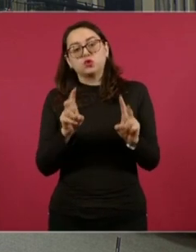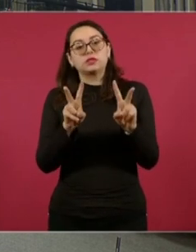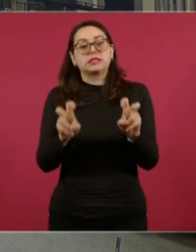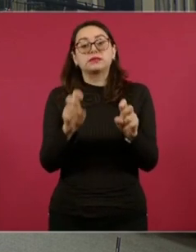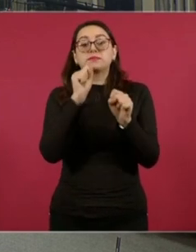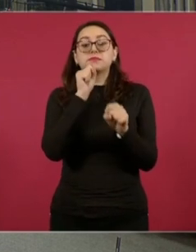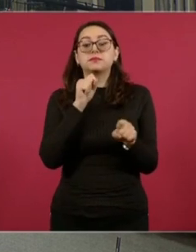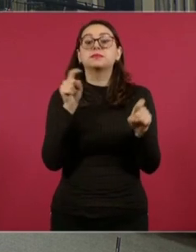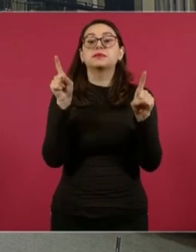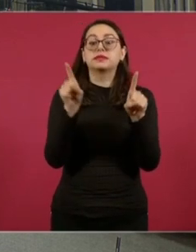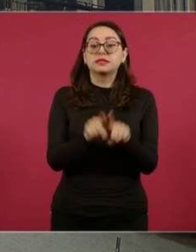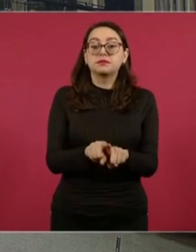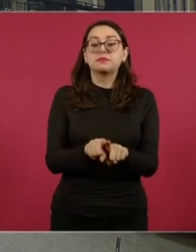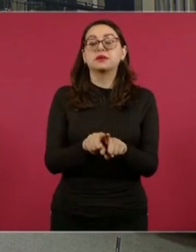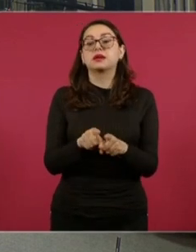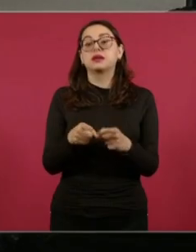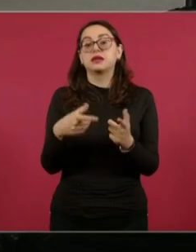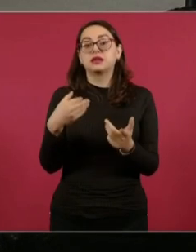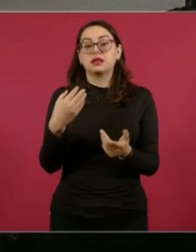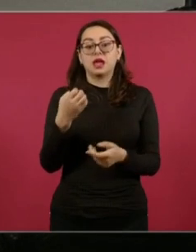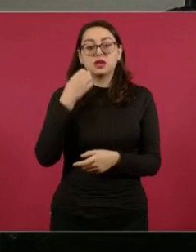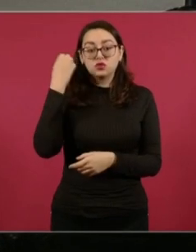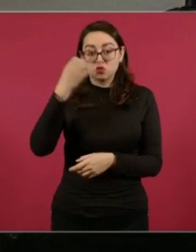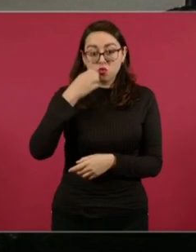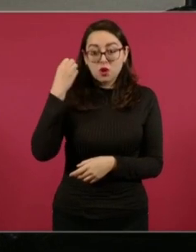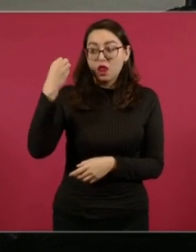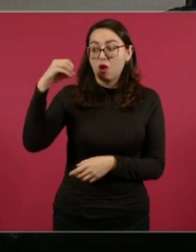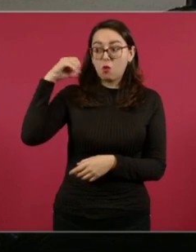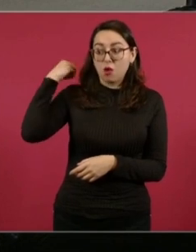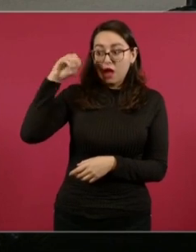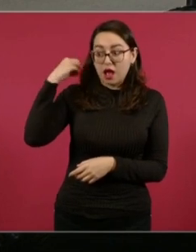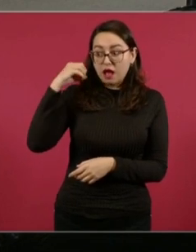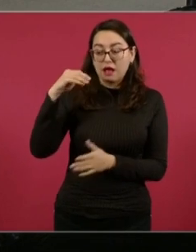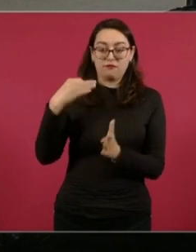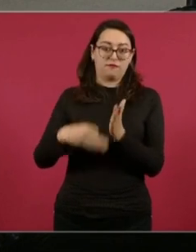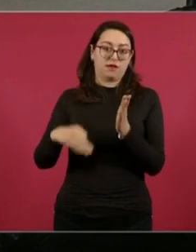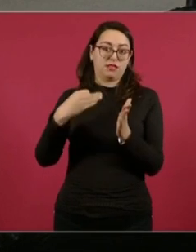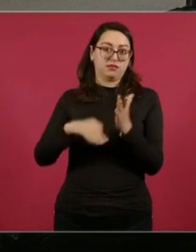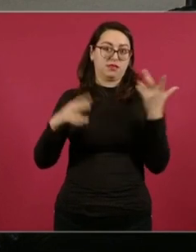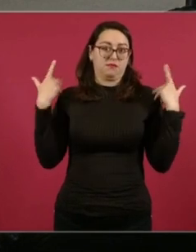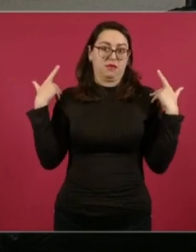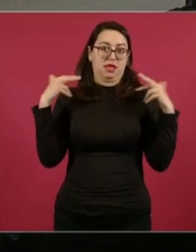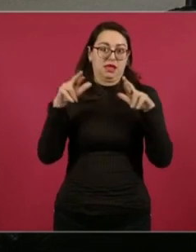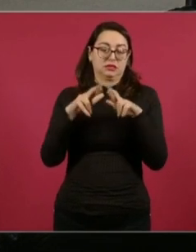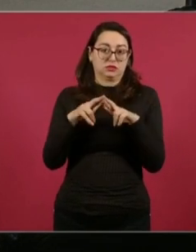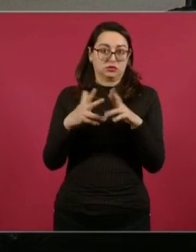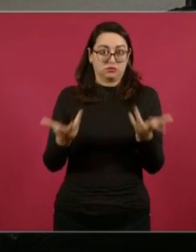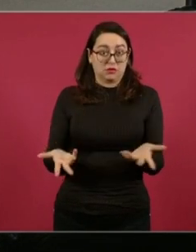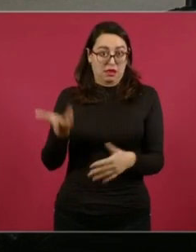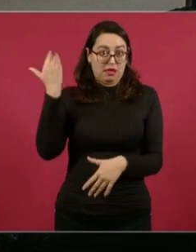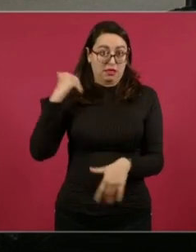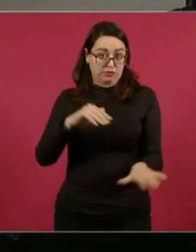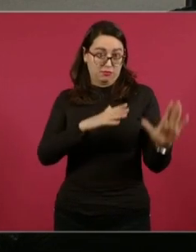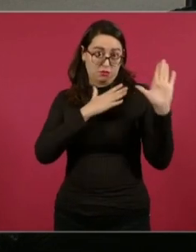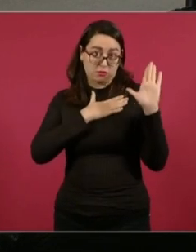de que faltan los catedráticos en escuelas de Oaxaca que se habían prometido que se van a asignar